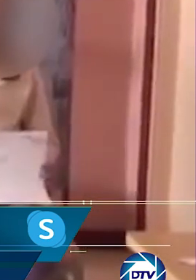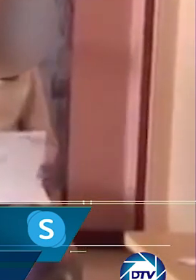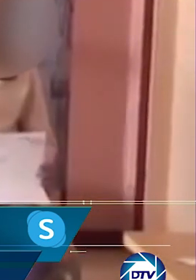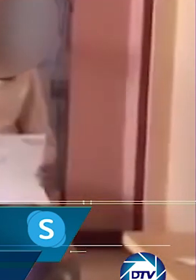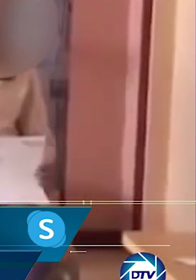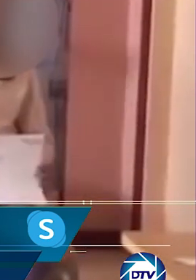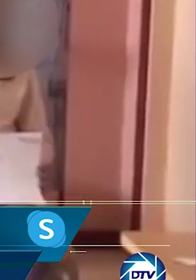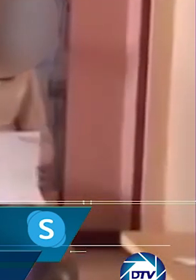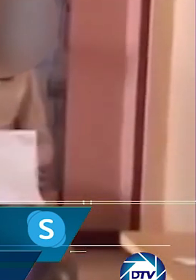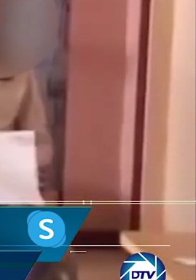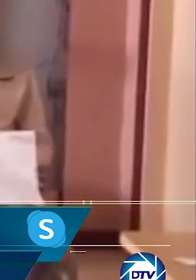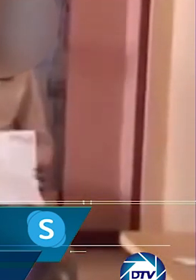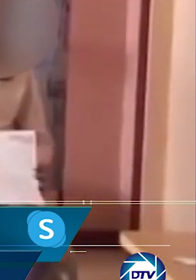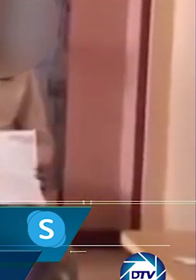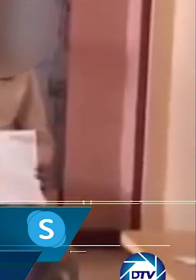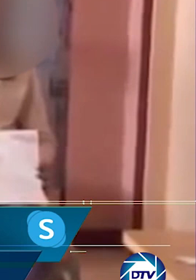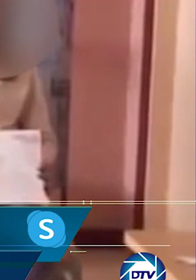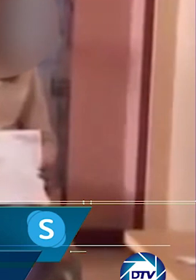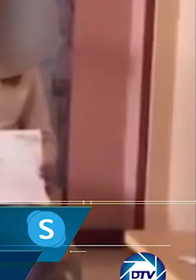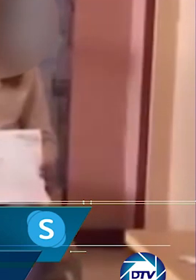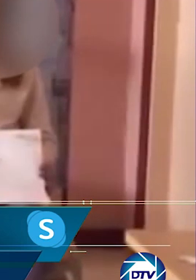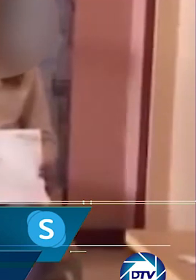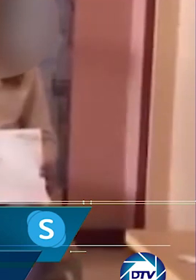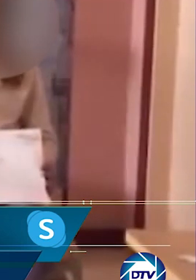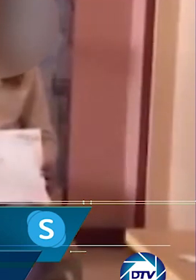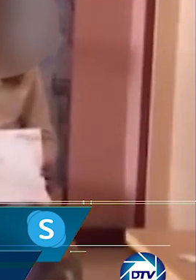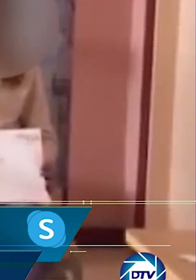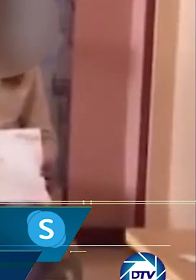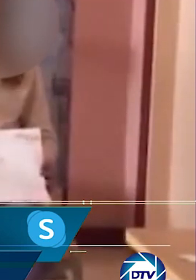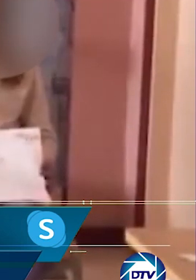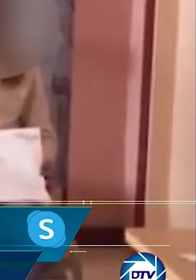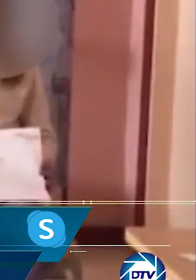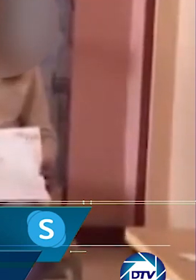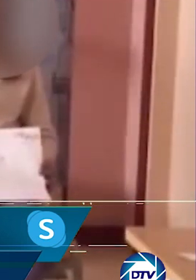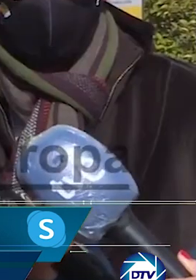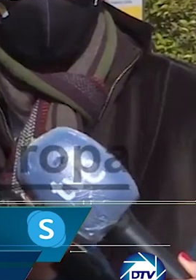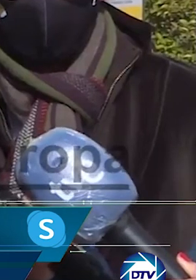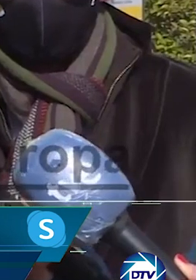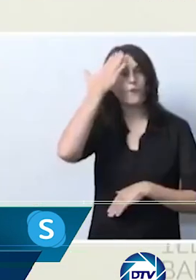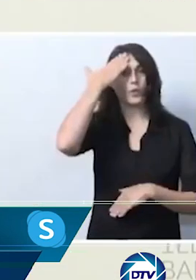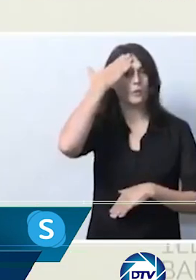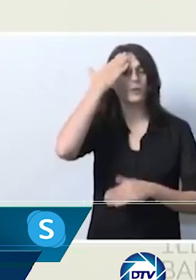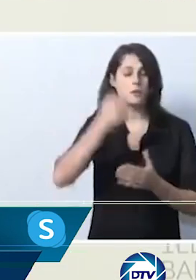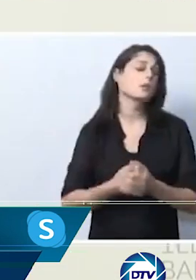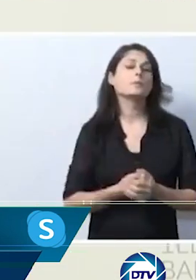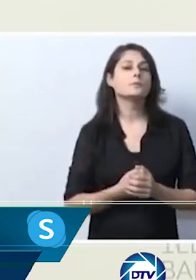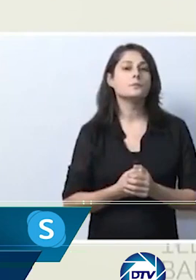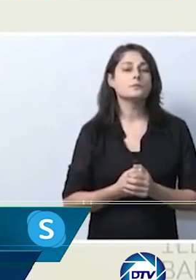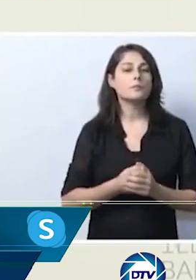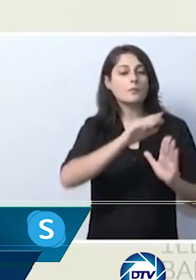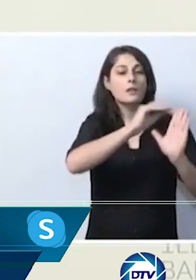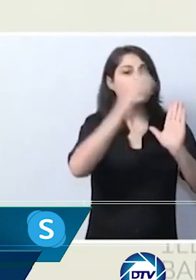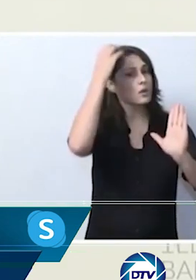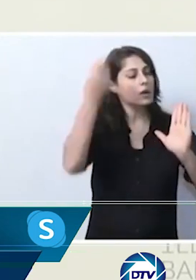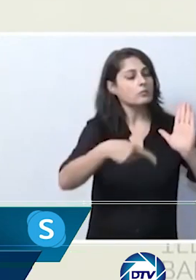información. Nosotros hemos conseguido luego que varios centros, varias familias de cada centro